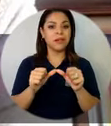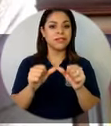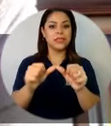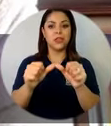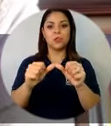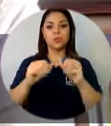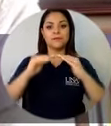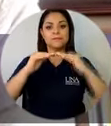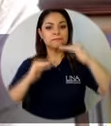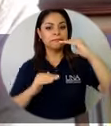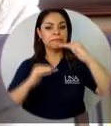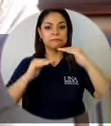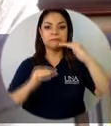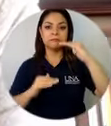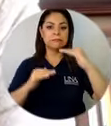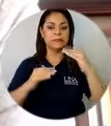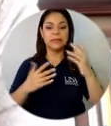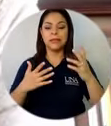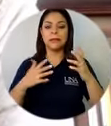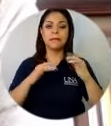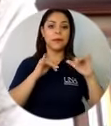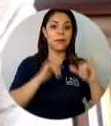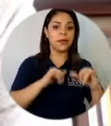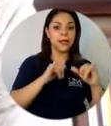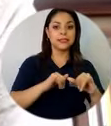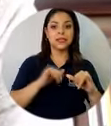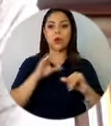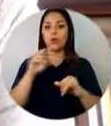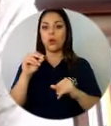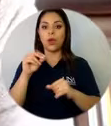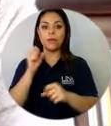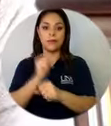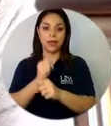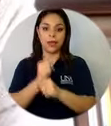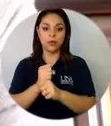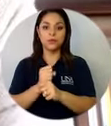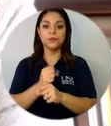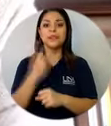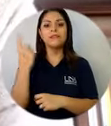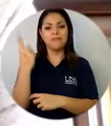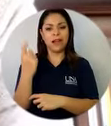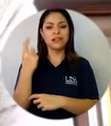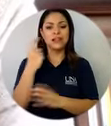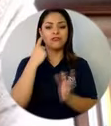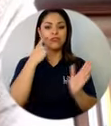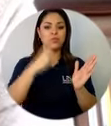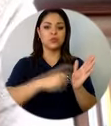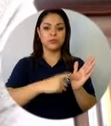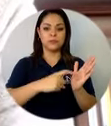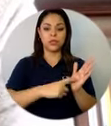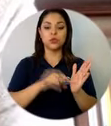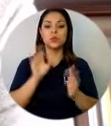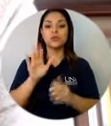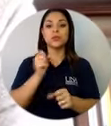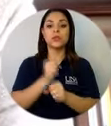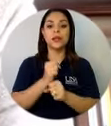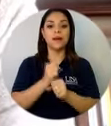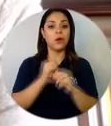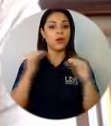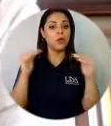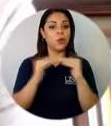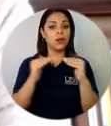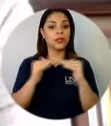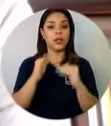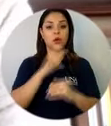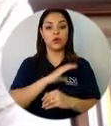siguen enfrentando brechas en cuanto a la permanencia en ese mercado, y siguen enfrentando una falta de reconocimiento de su trabajo